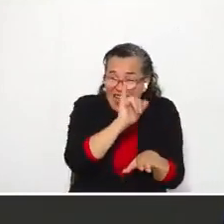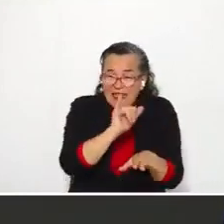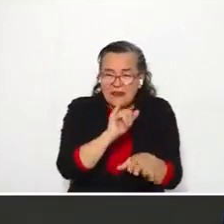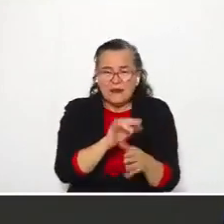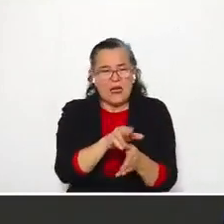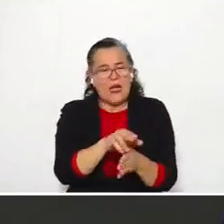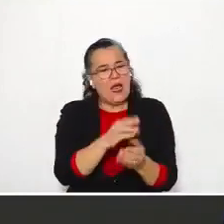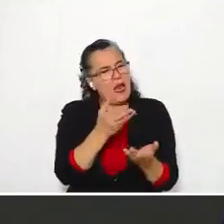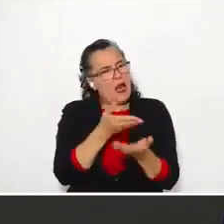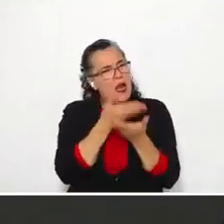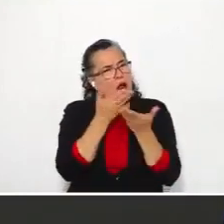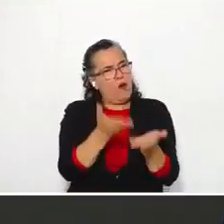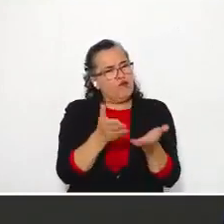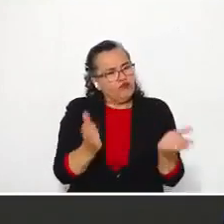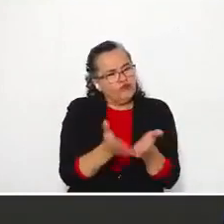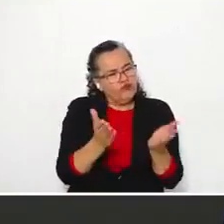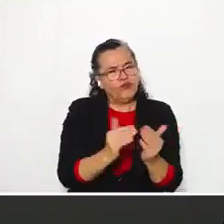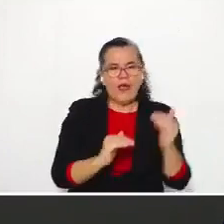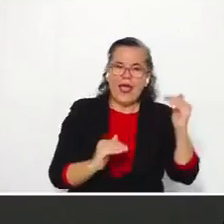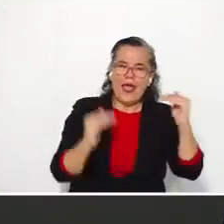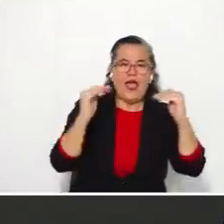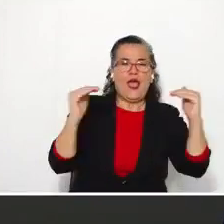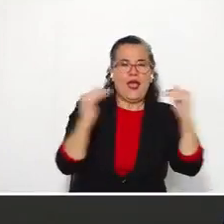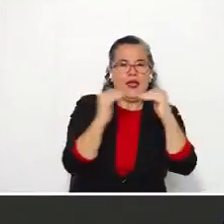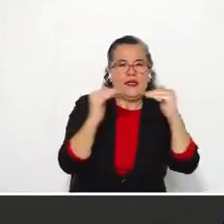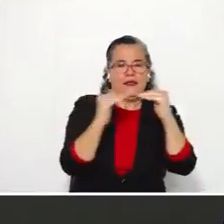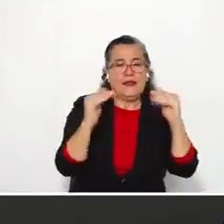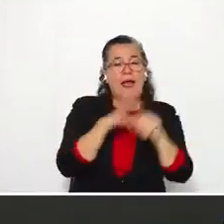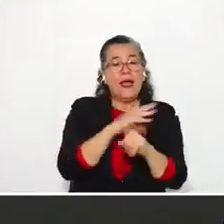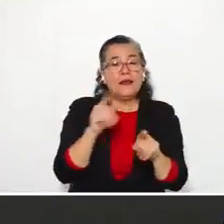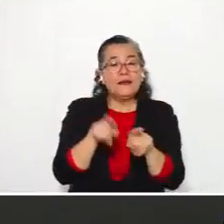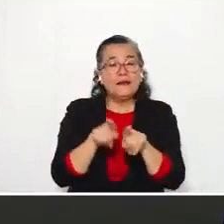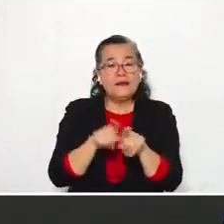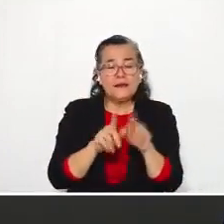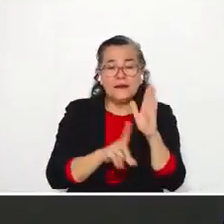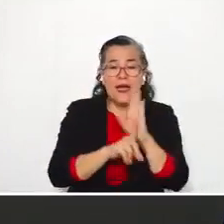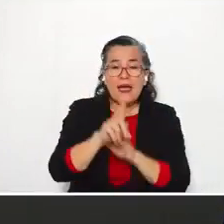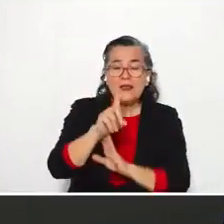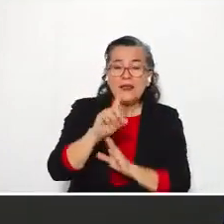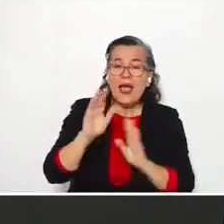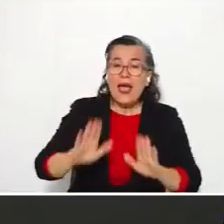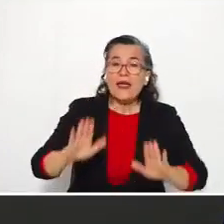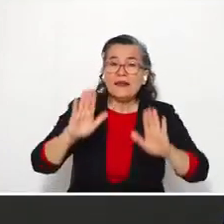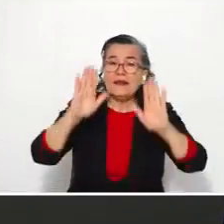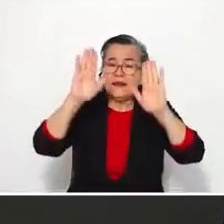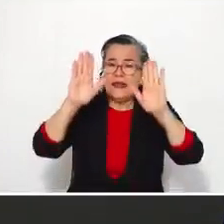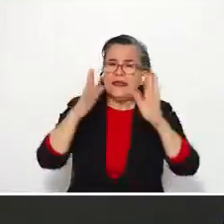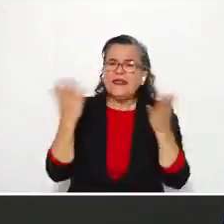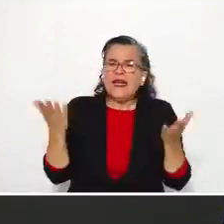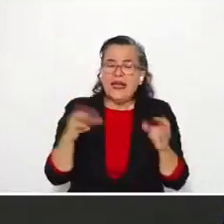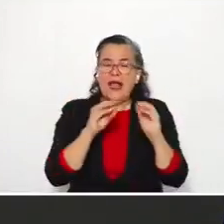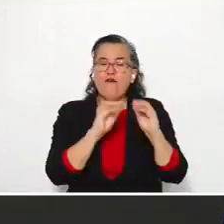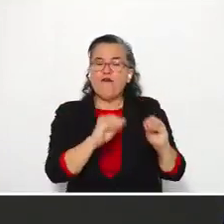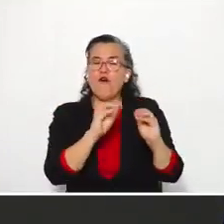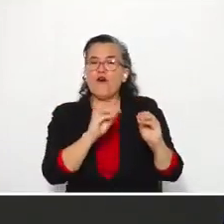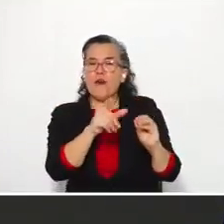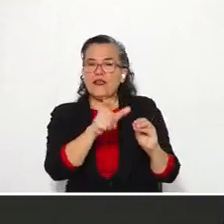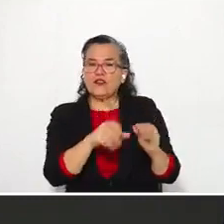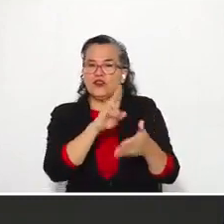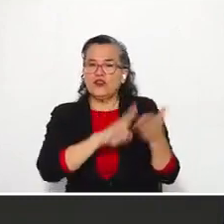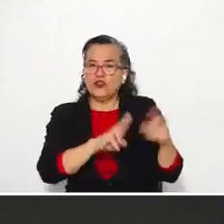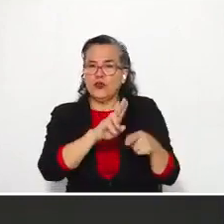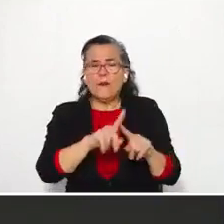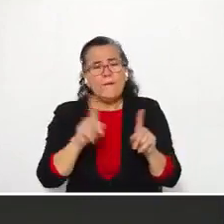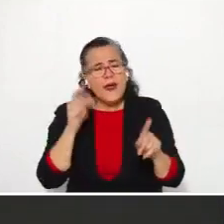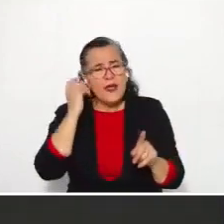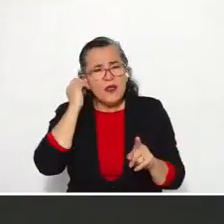oferta, promueva la equidad y, sobre todo, desarrolle la excelencia en la formación universitaria.